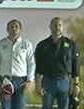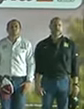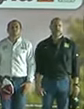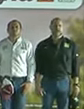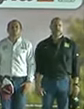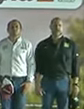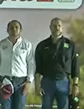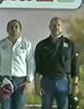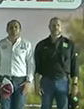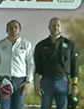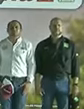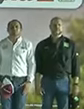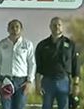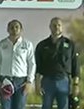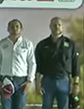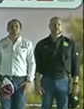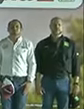hijito